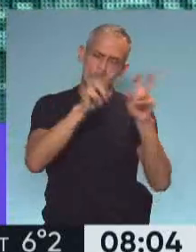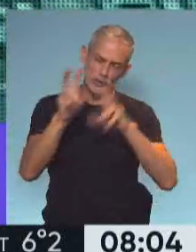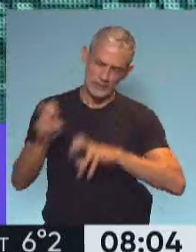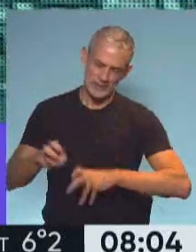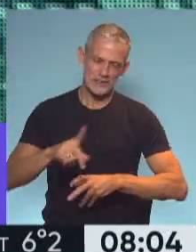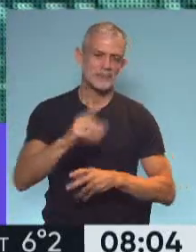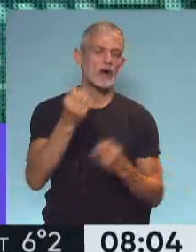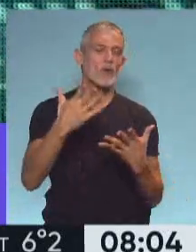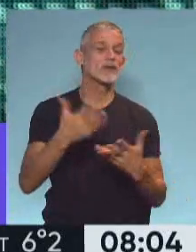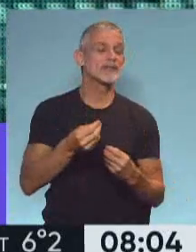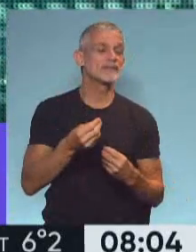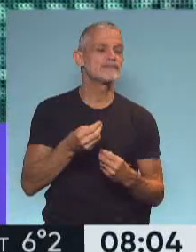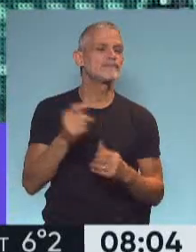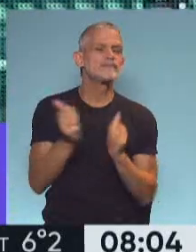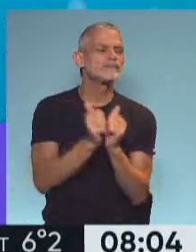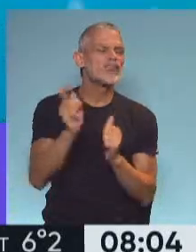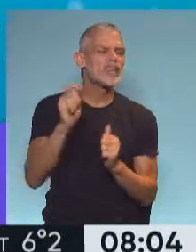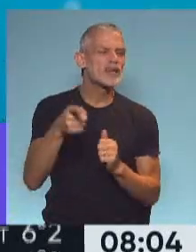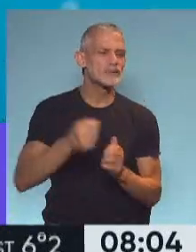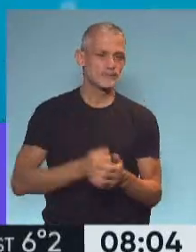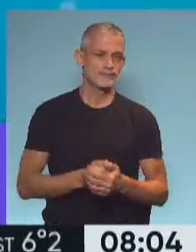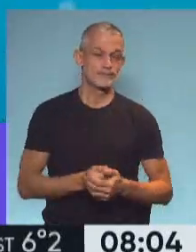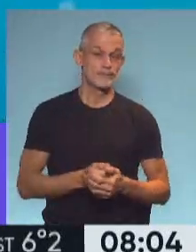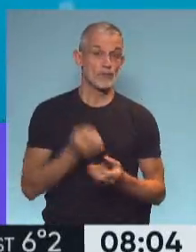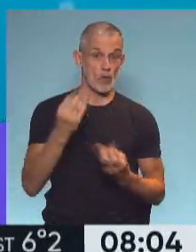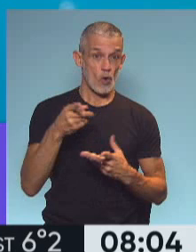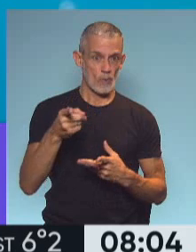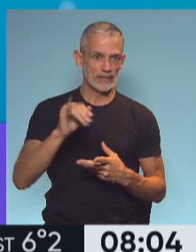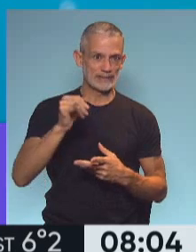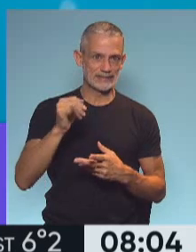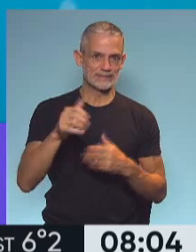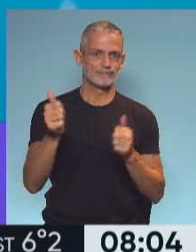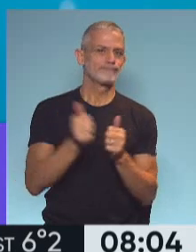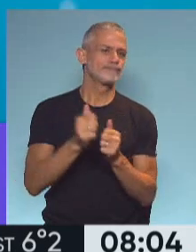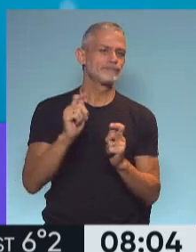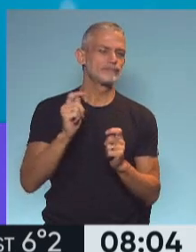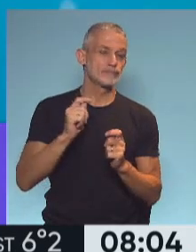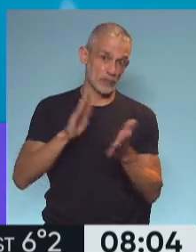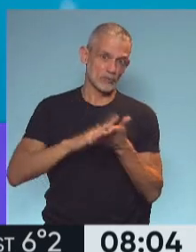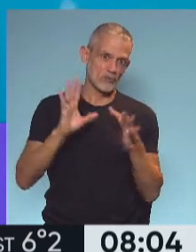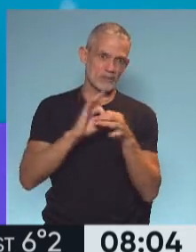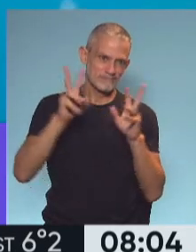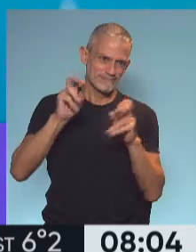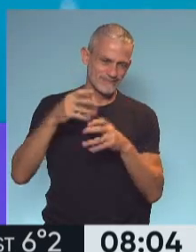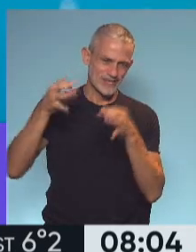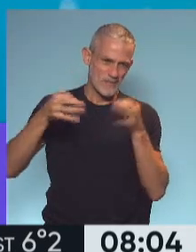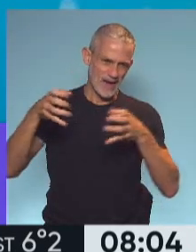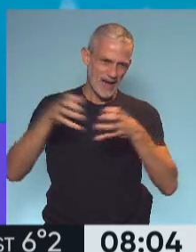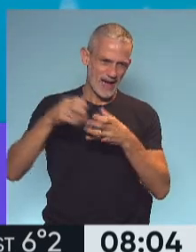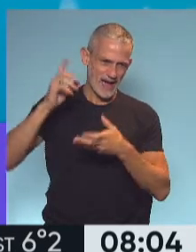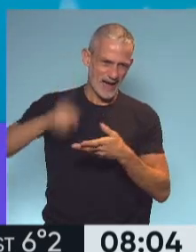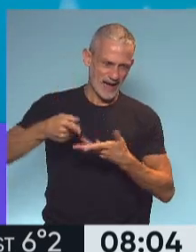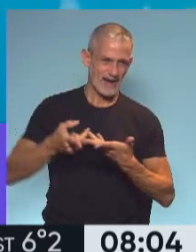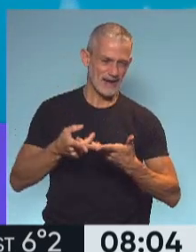tal, Laura? Muy buen día. ¿Con quién estás? ¿Cómo te va, Silvia? Buen día. Tiene que ver con el fallo de la Corte Suprema de Justicia y el impacto político